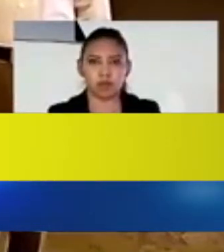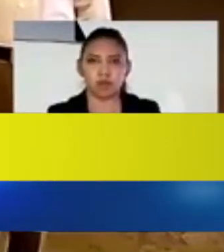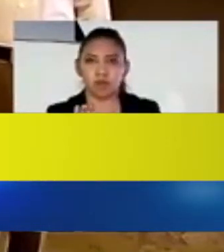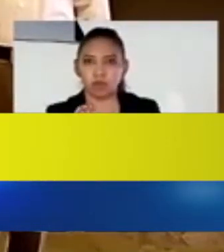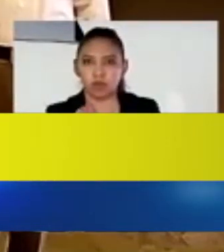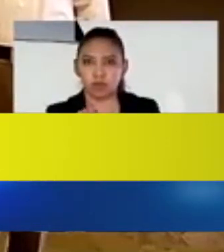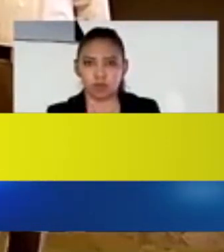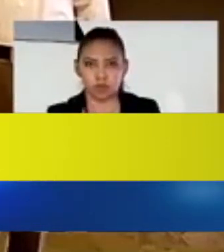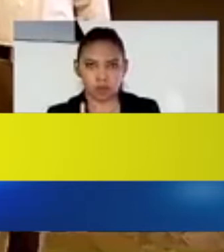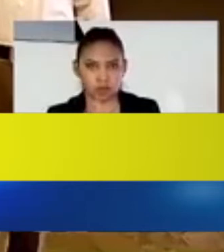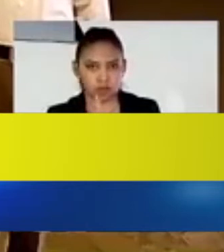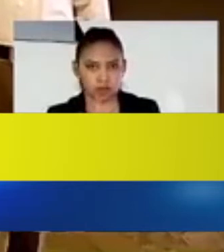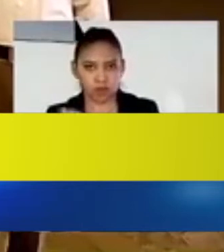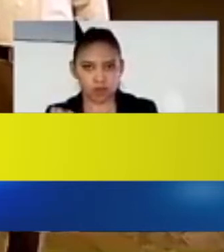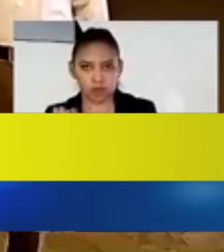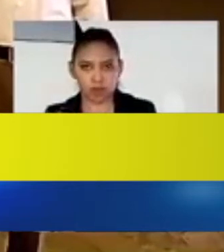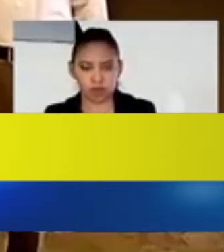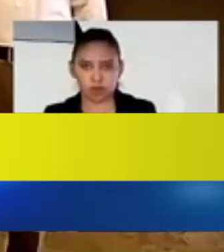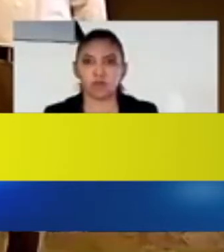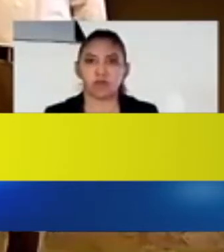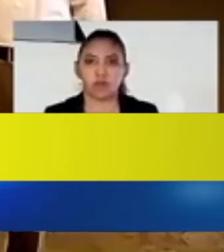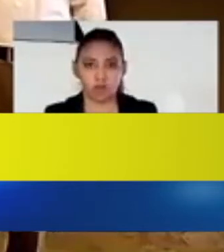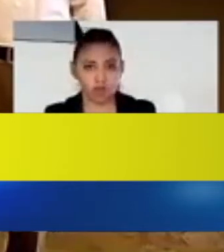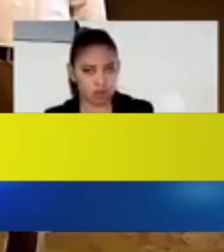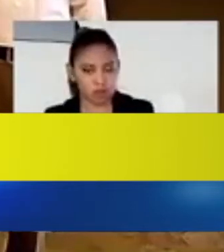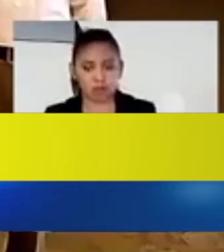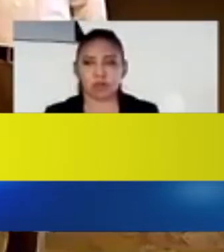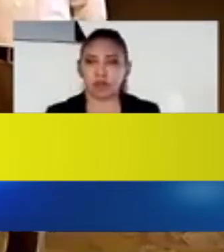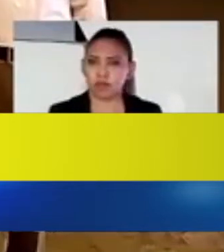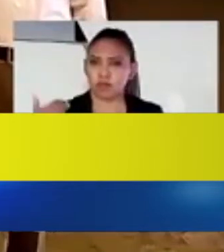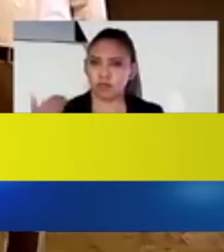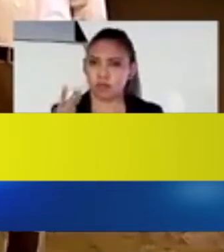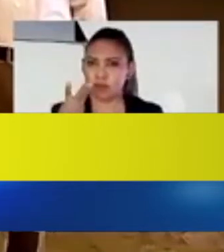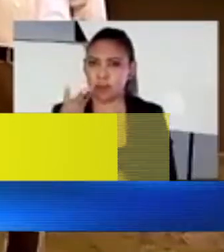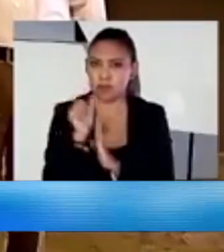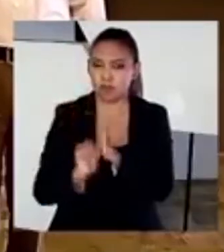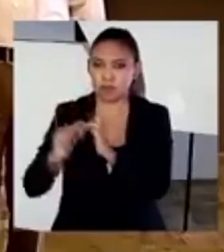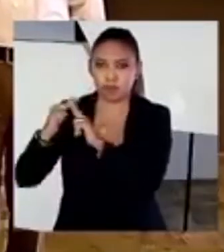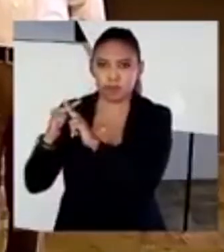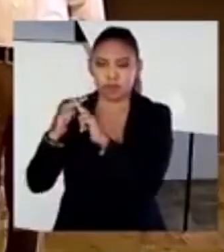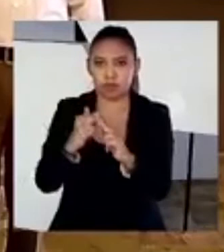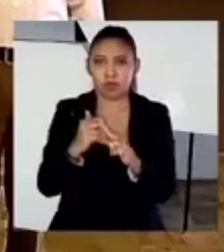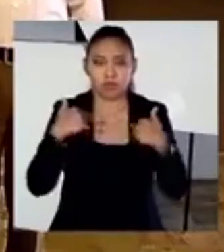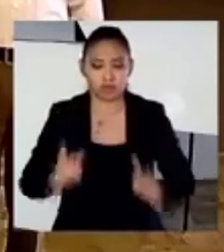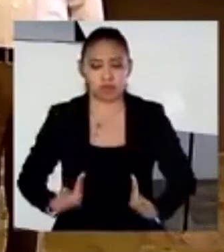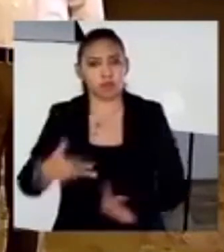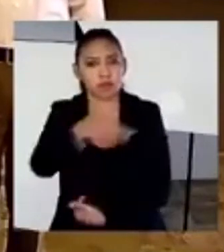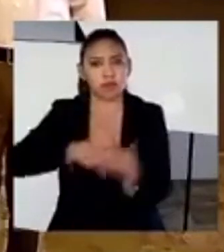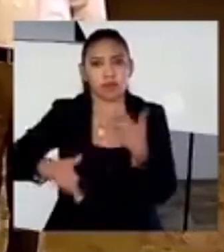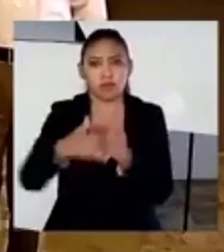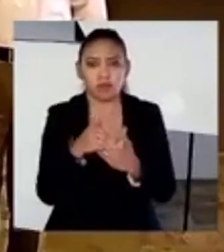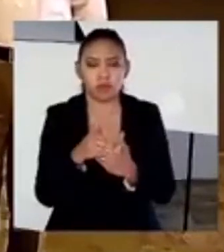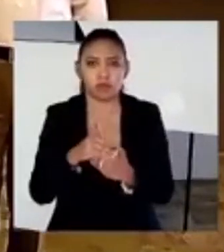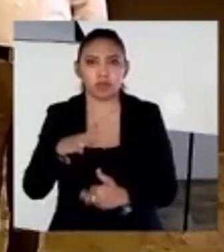la responsabilidad y a la solidaridad. Se trata del mayor reto que enfrentamos como